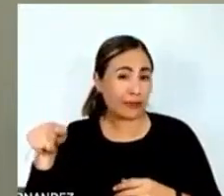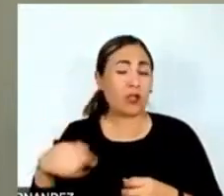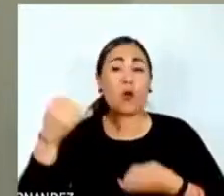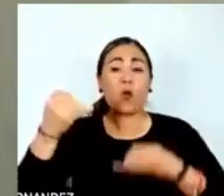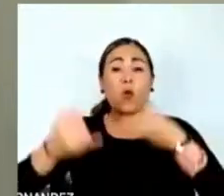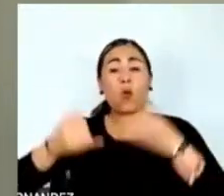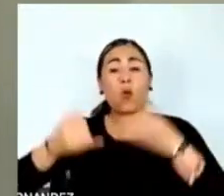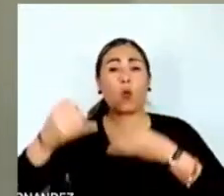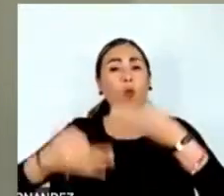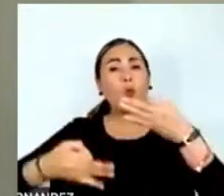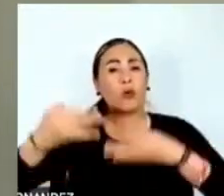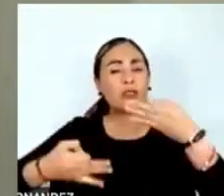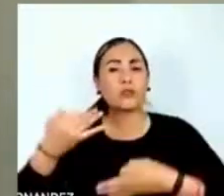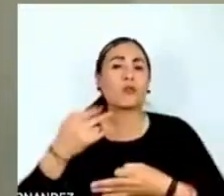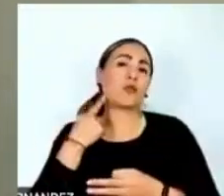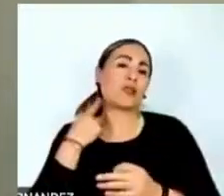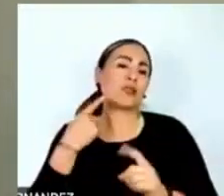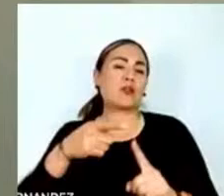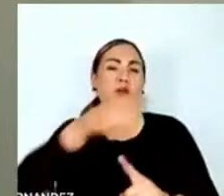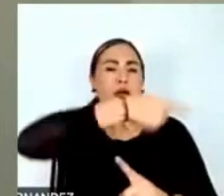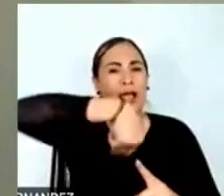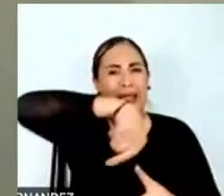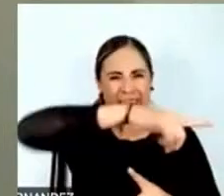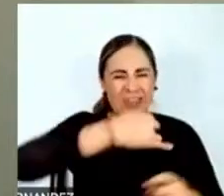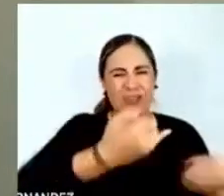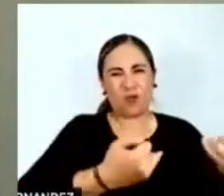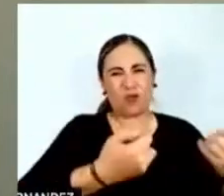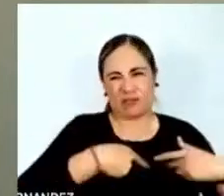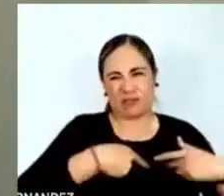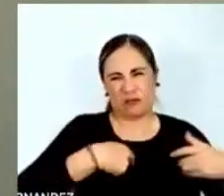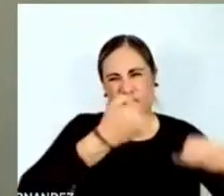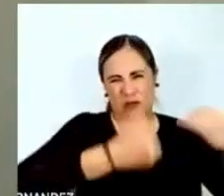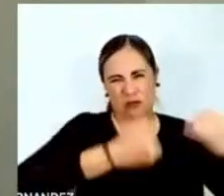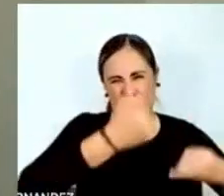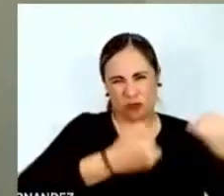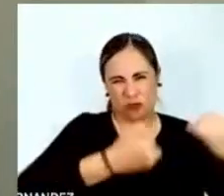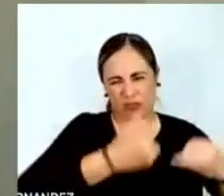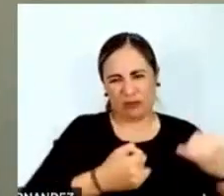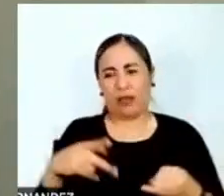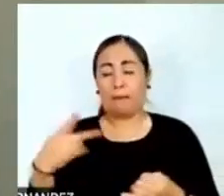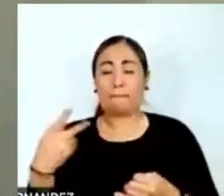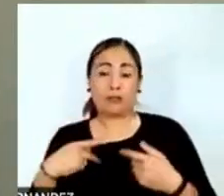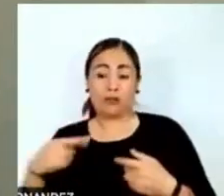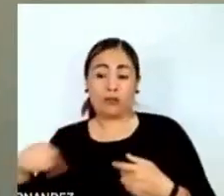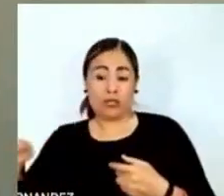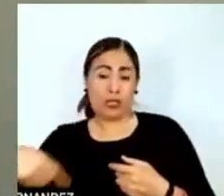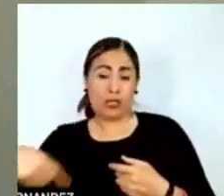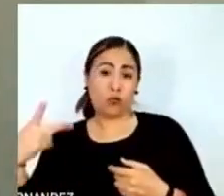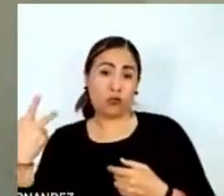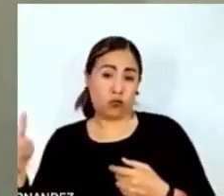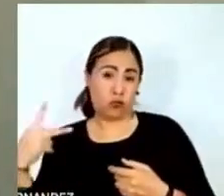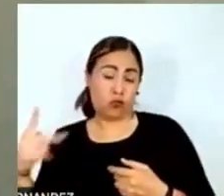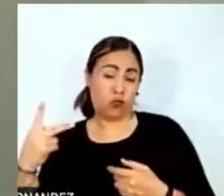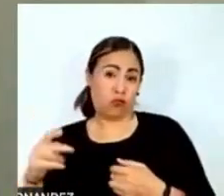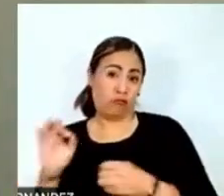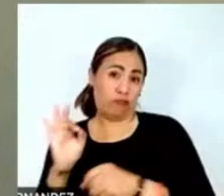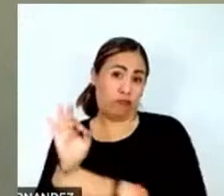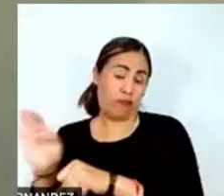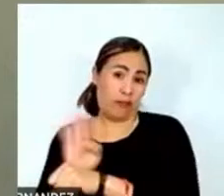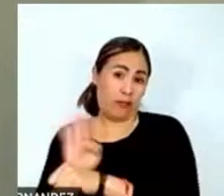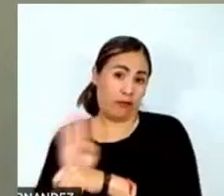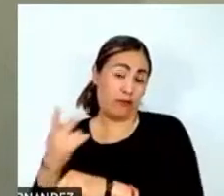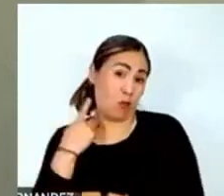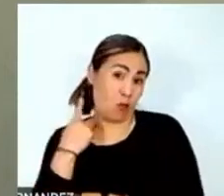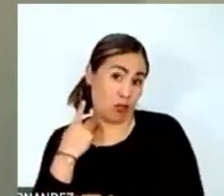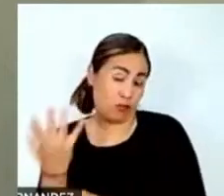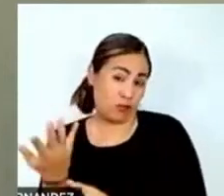funcionarios judiciales no pueden seguir o estar guiados por criterios de conveniencia política. Tienen que ser unos procesos más objetivos,